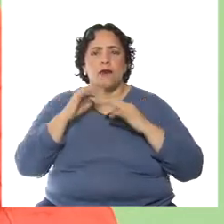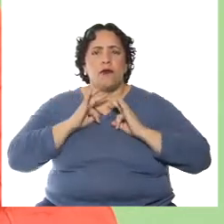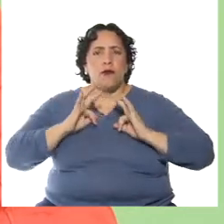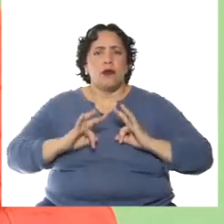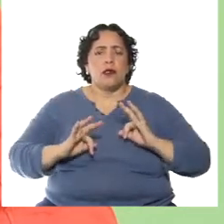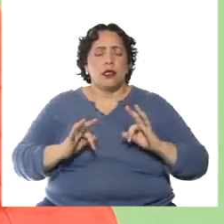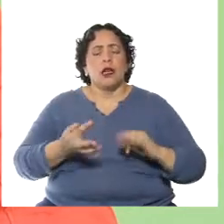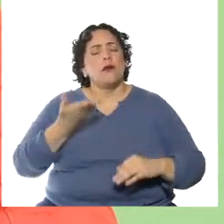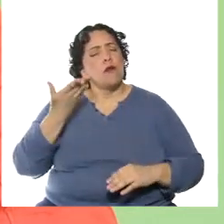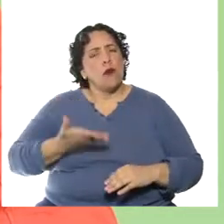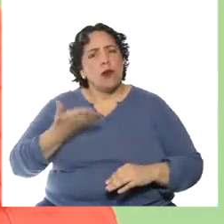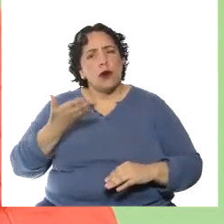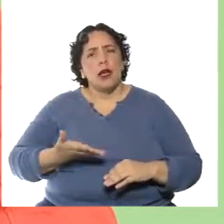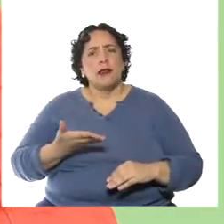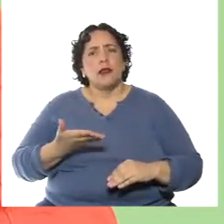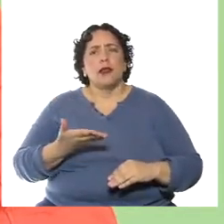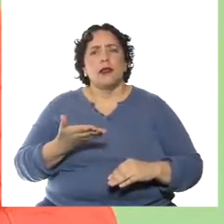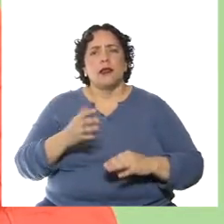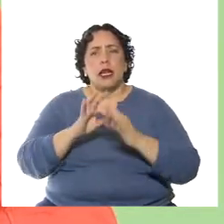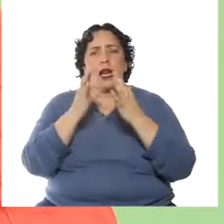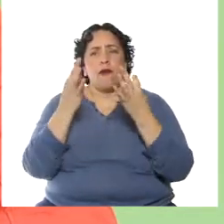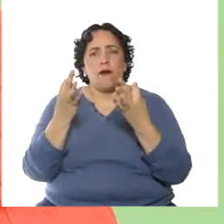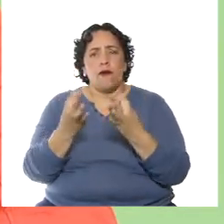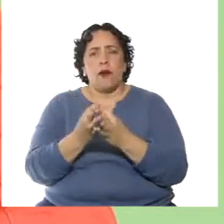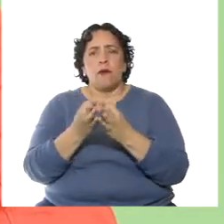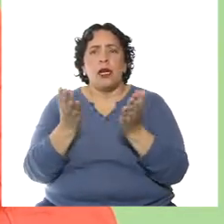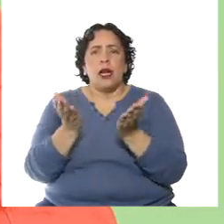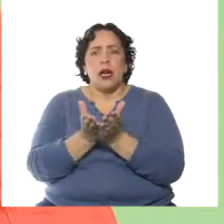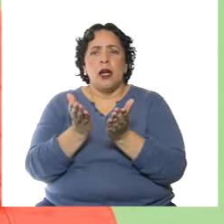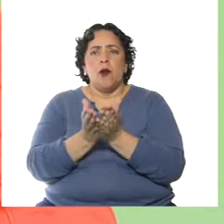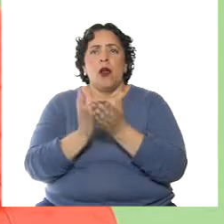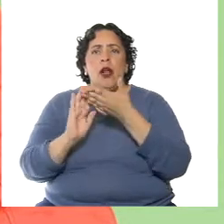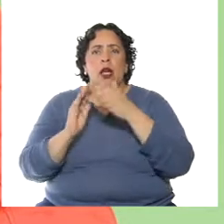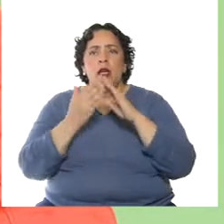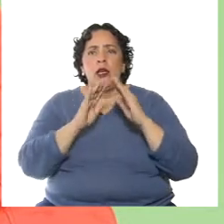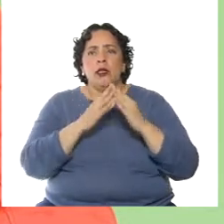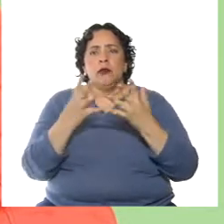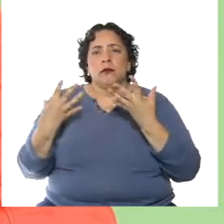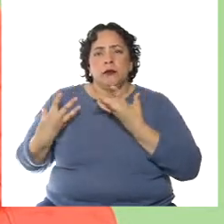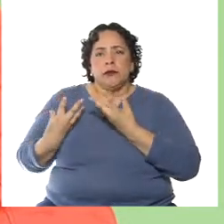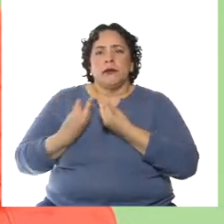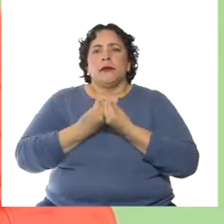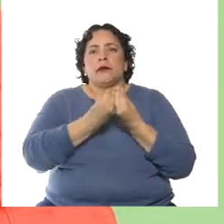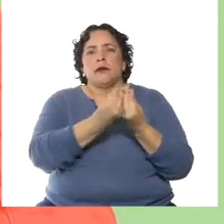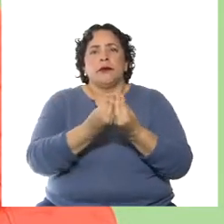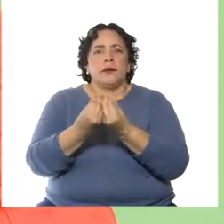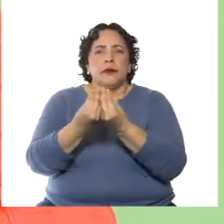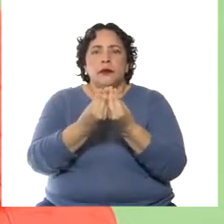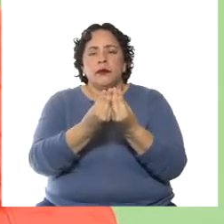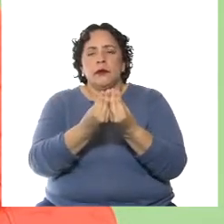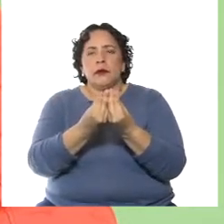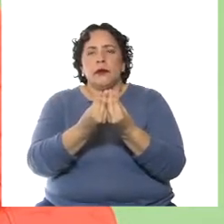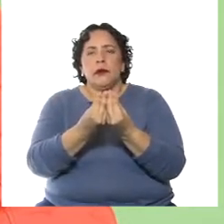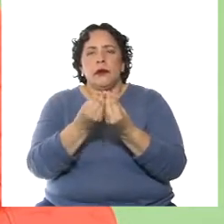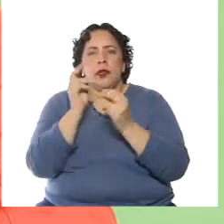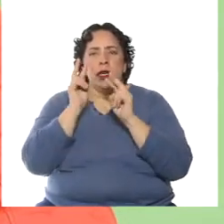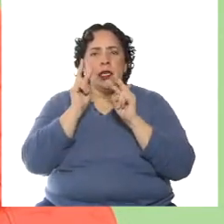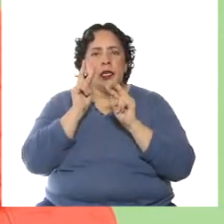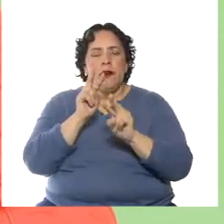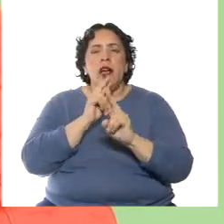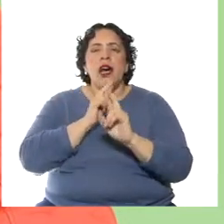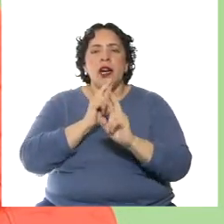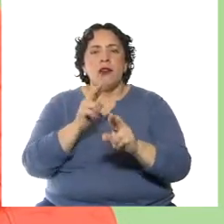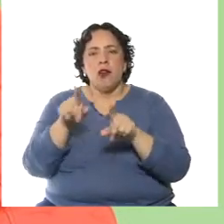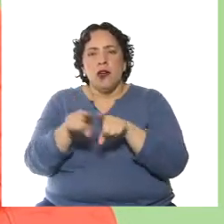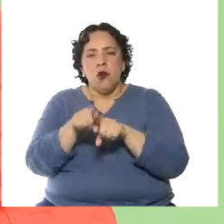Qué importante es que la familia, la escuela y la comunidad nos acompañemos y se vea como resultado de ese